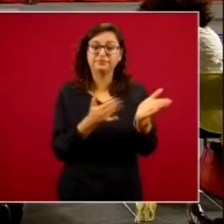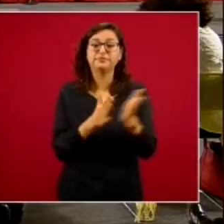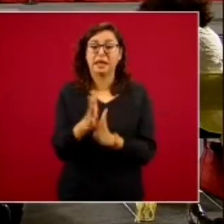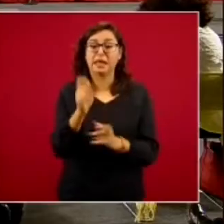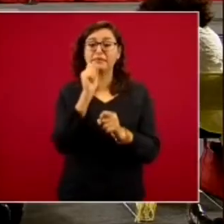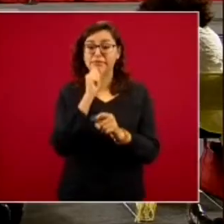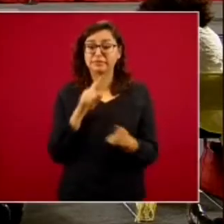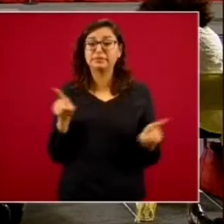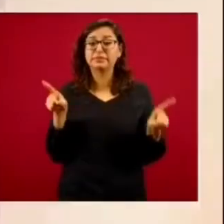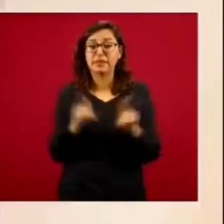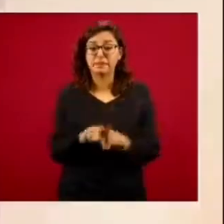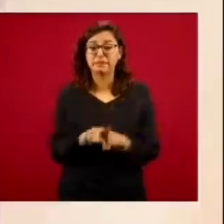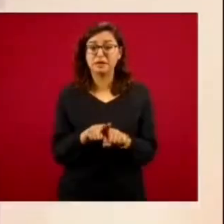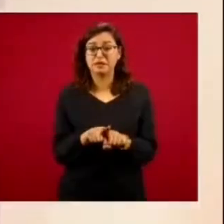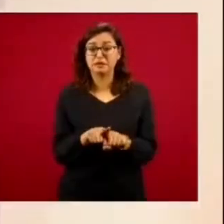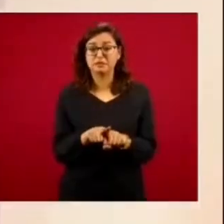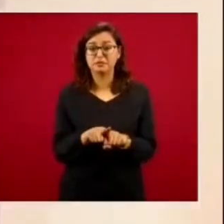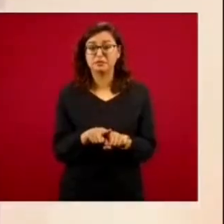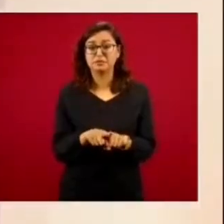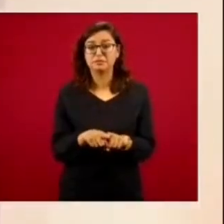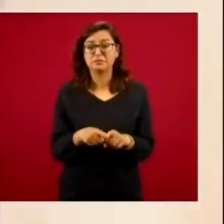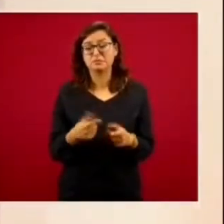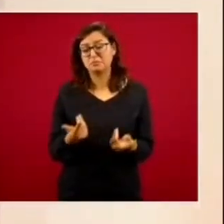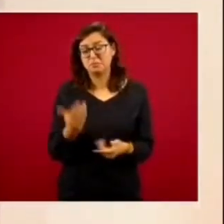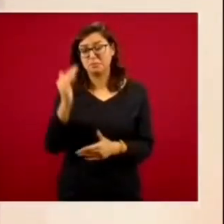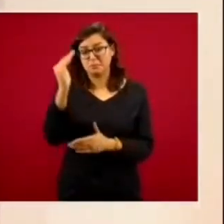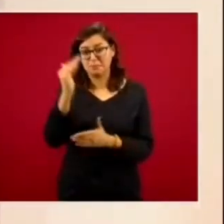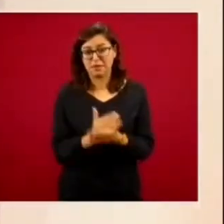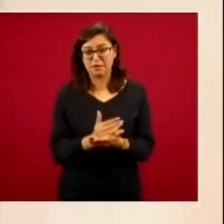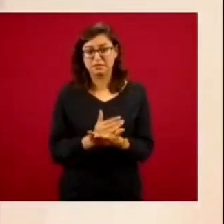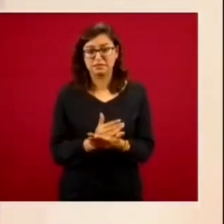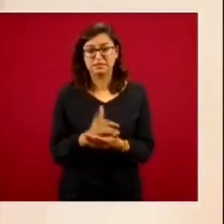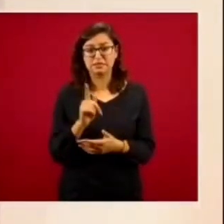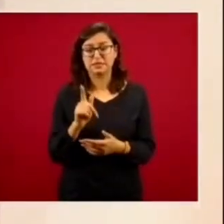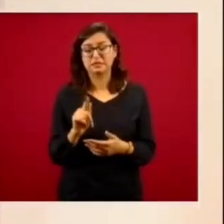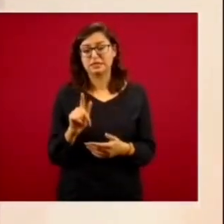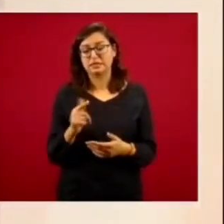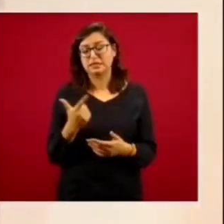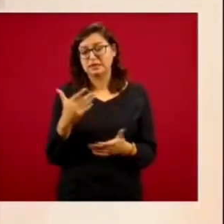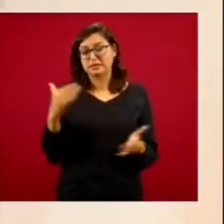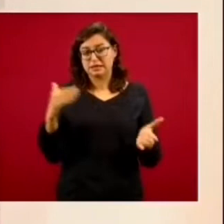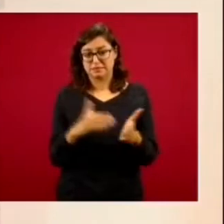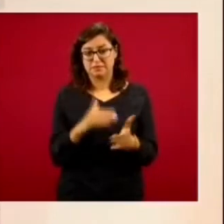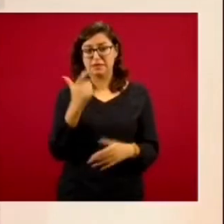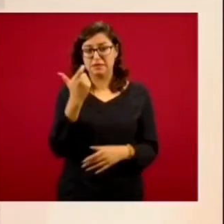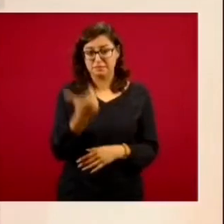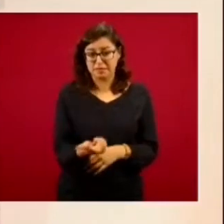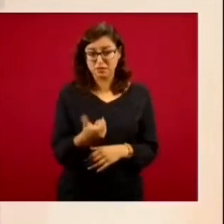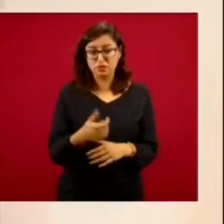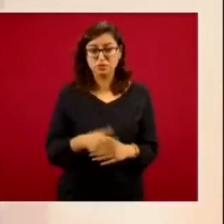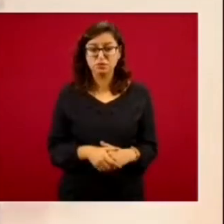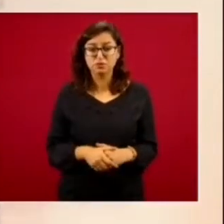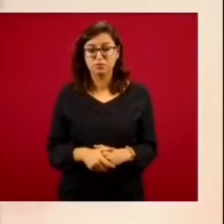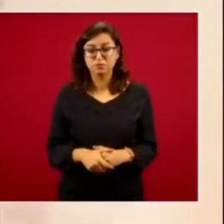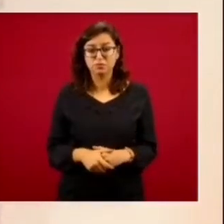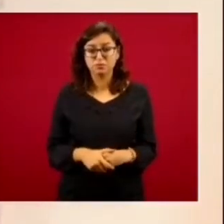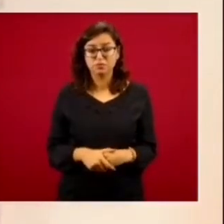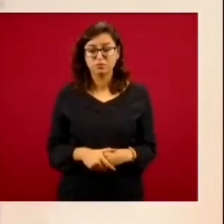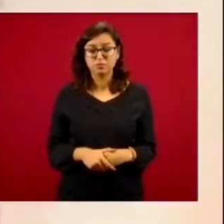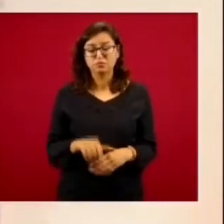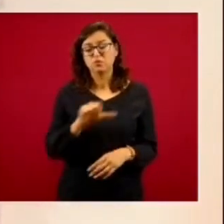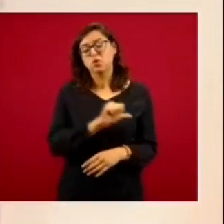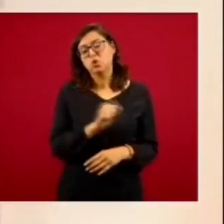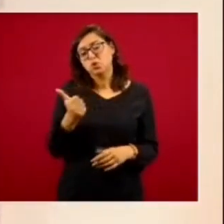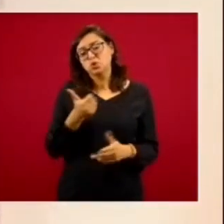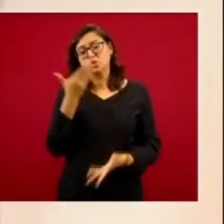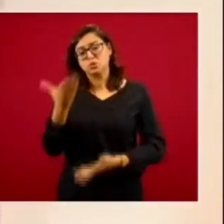fueron por ahí fue una cantidad muy baja, 37 mil pesos, pero hay otro